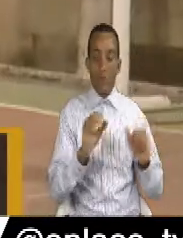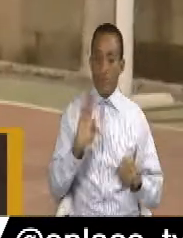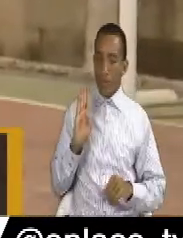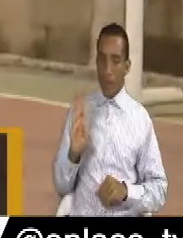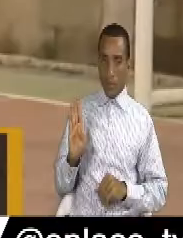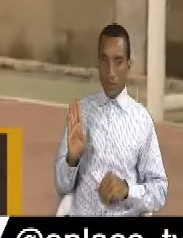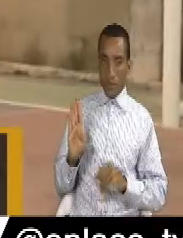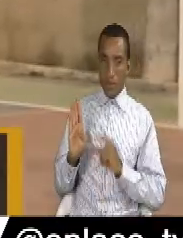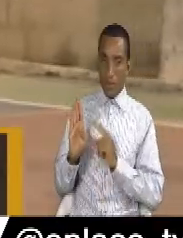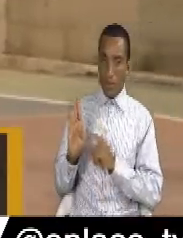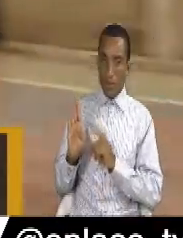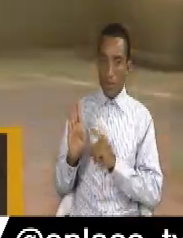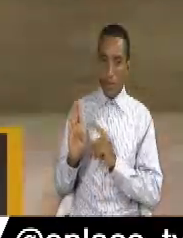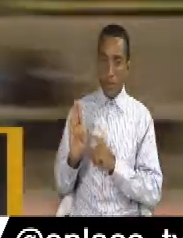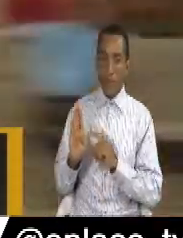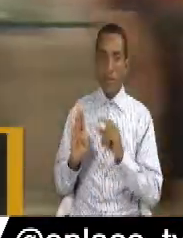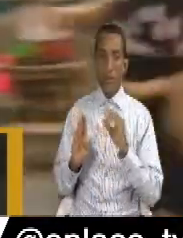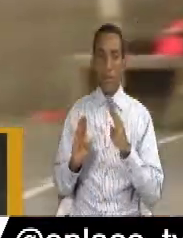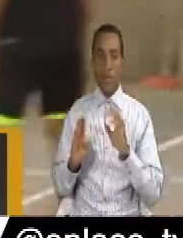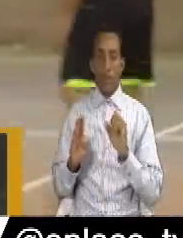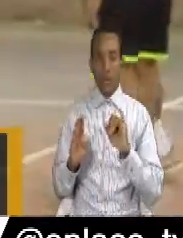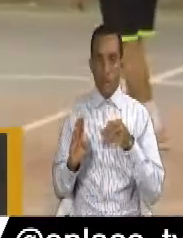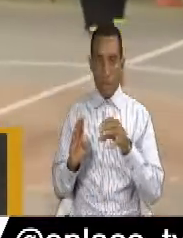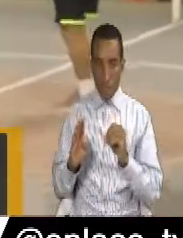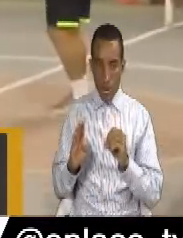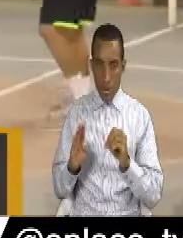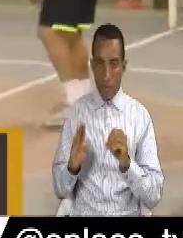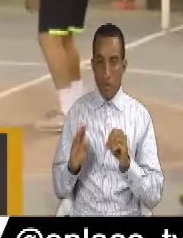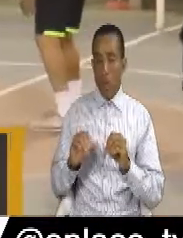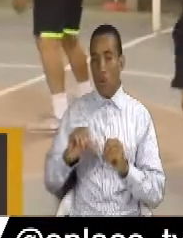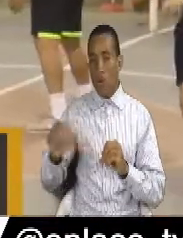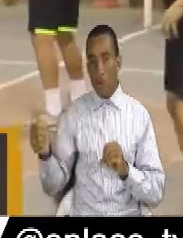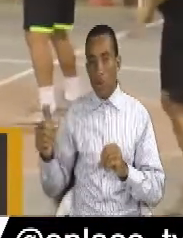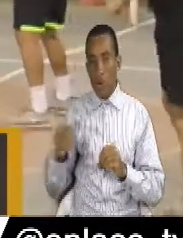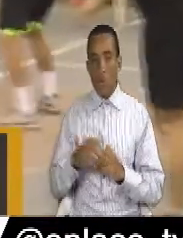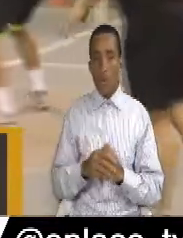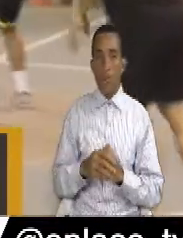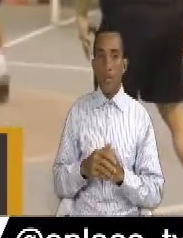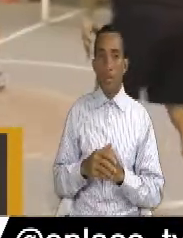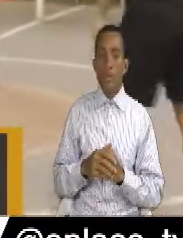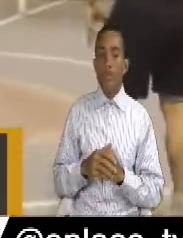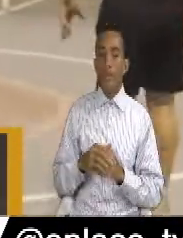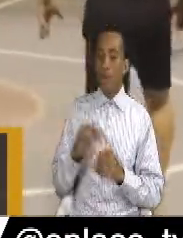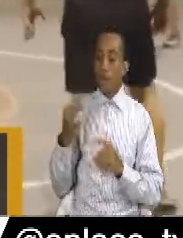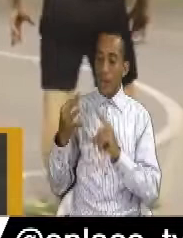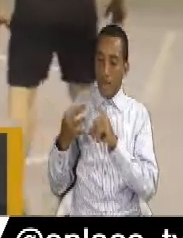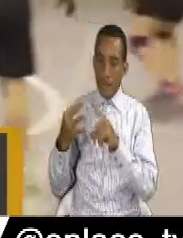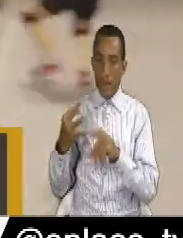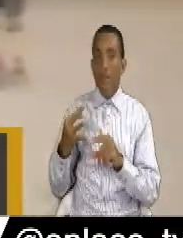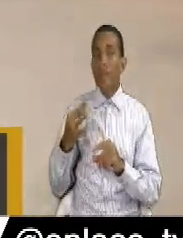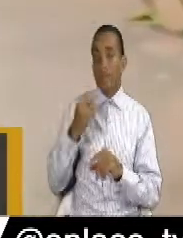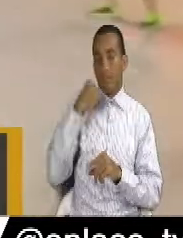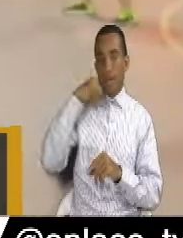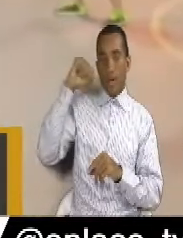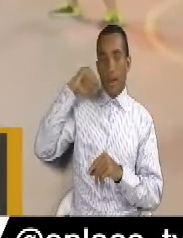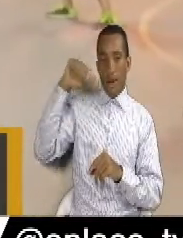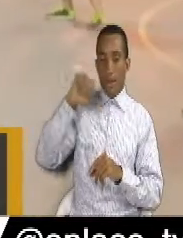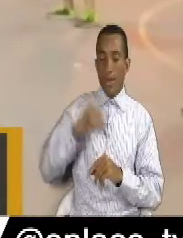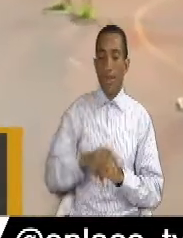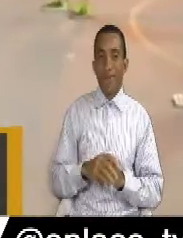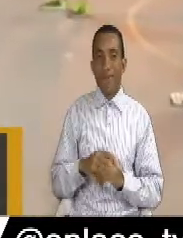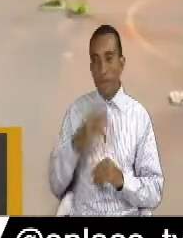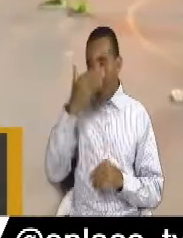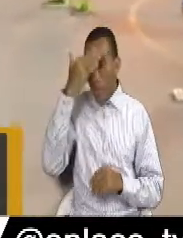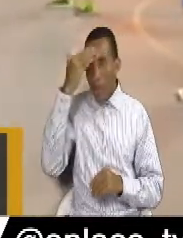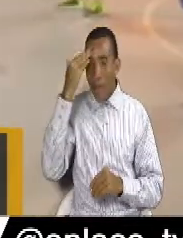En el grupo B está el equipo del BAF, está el equipo, hay otro equipo que ha ganado los 3 partidos, ahorita se me va el nombre. Pero bueno, en